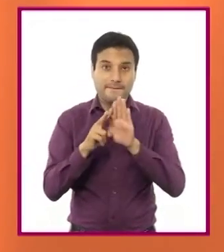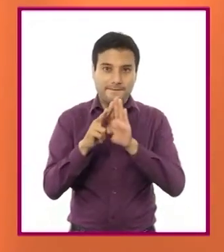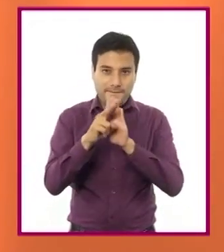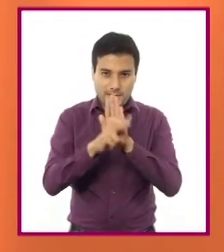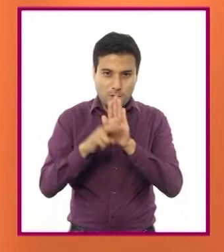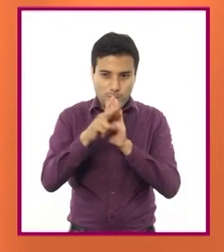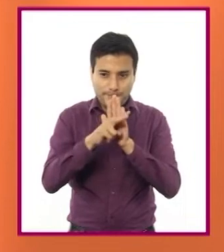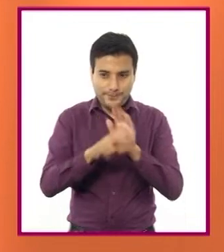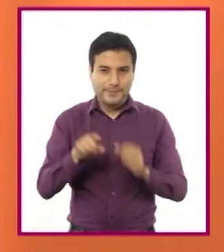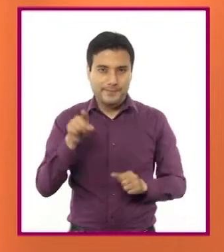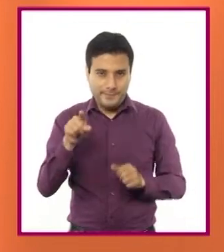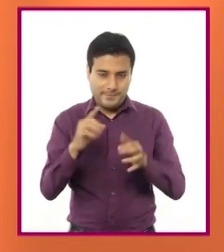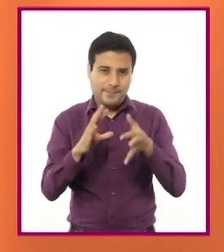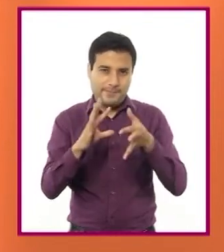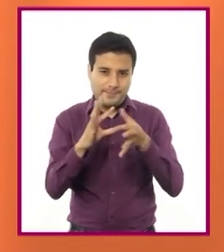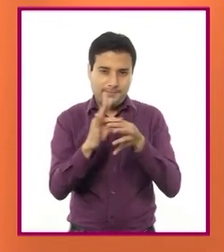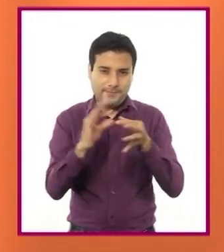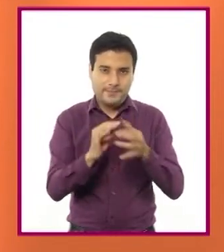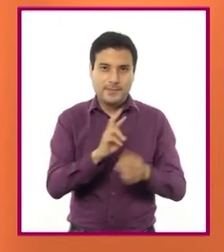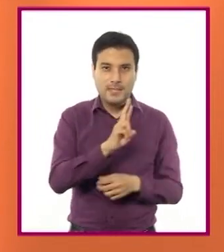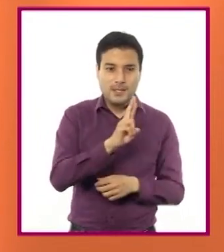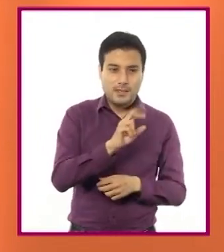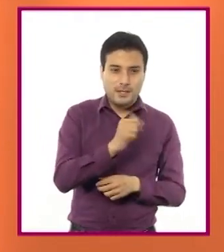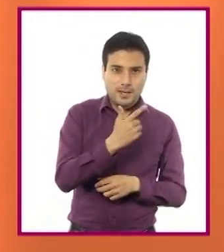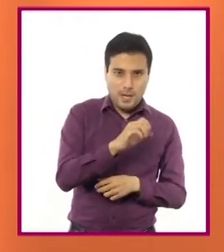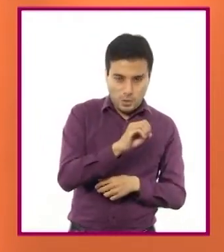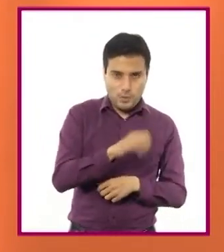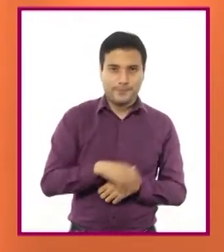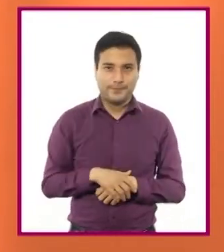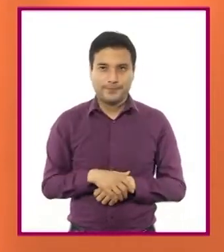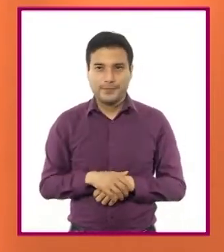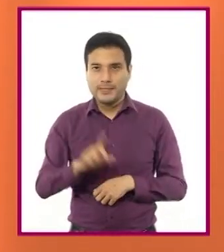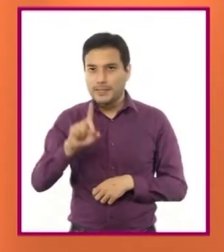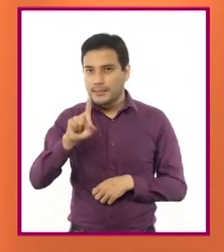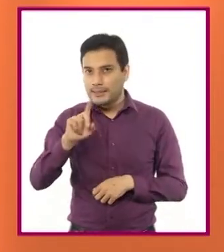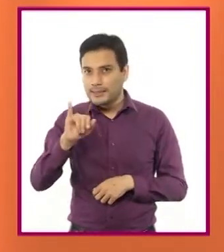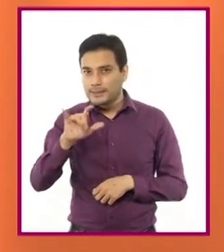se precisa la relación entre el rango y la posible